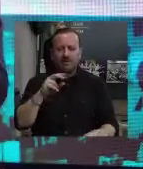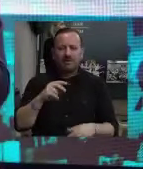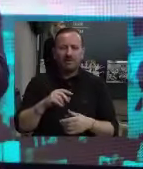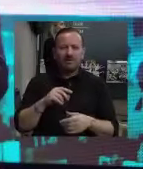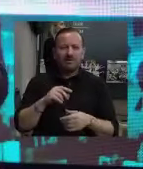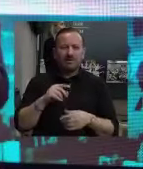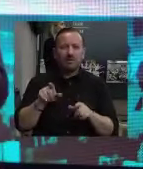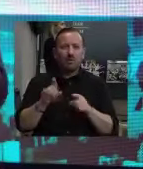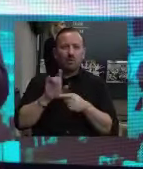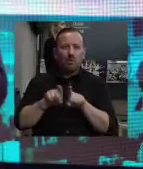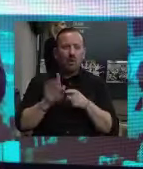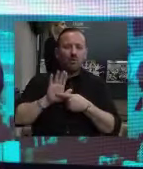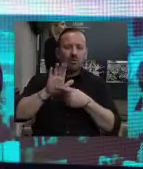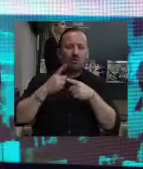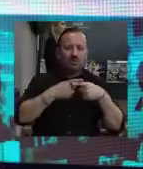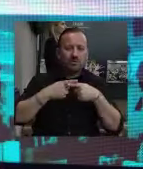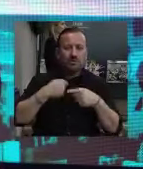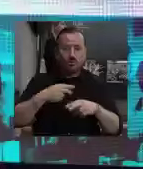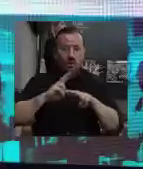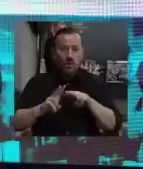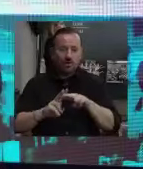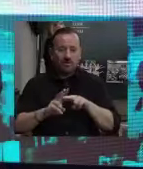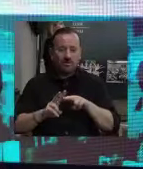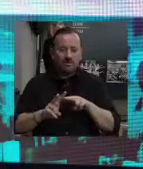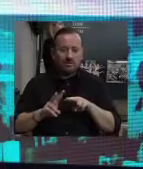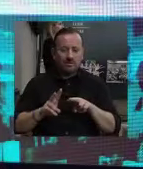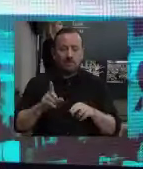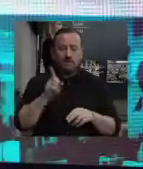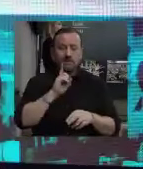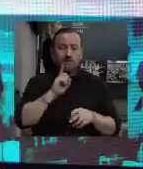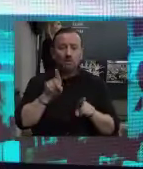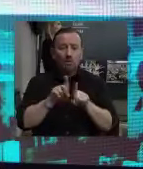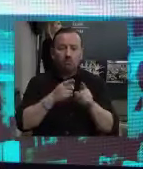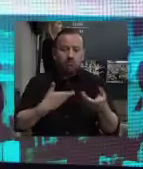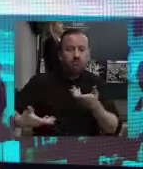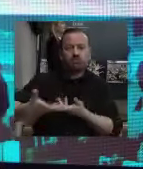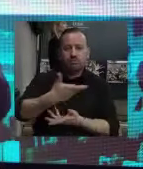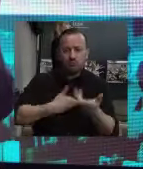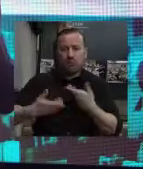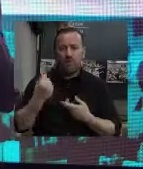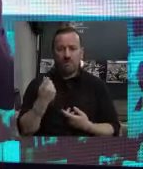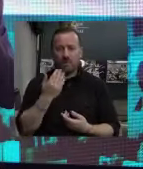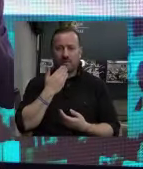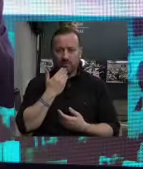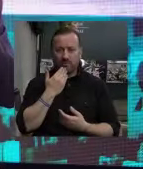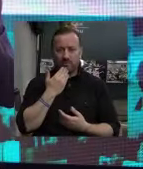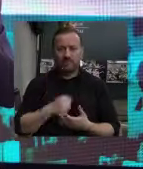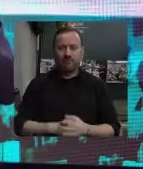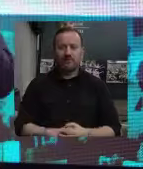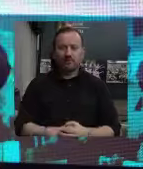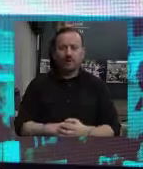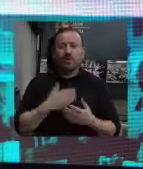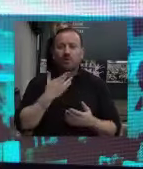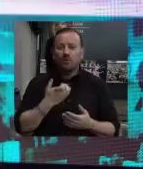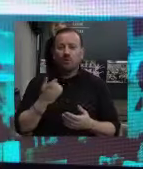es mostrarle a la sociedad que lo que yo hago tiene retorno también económico